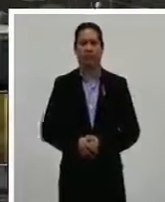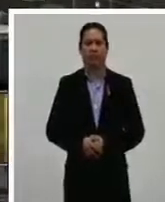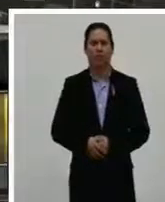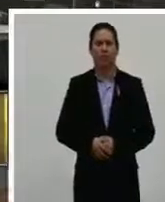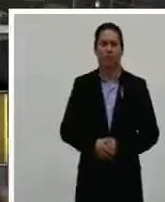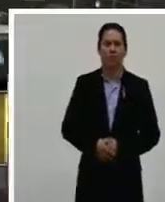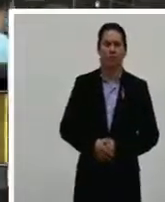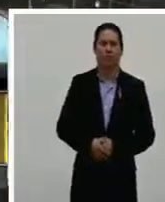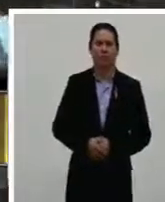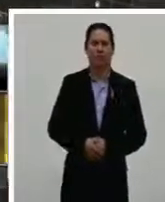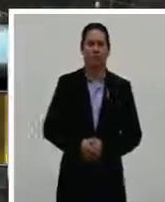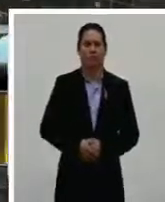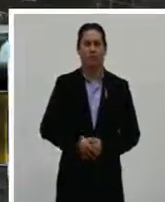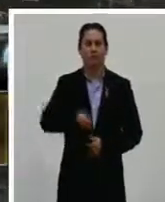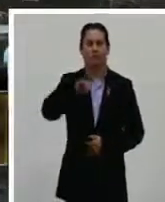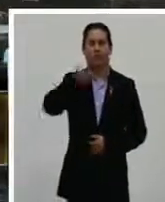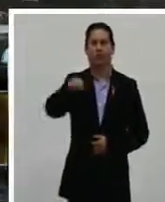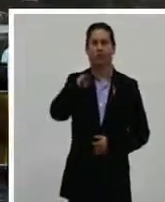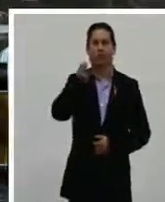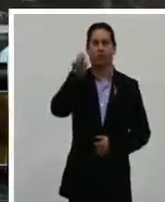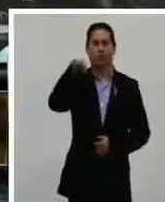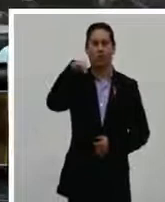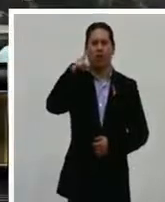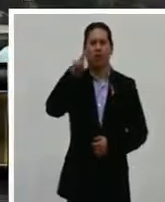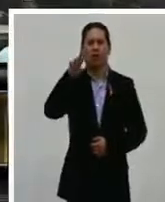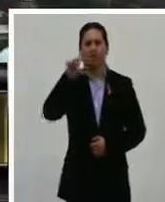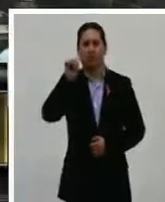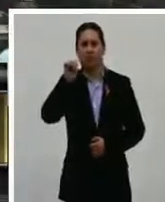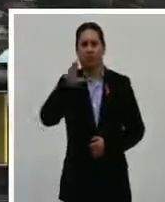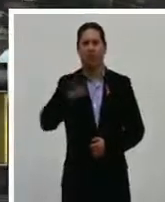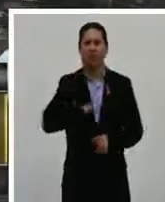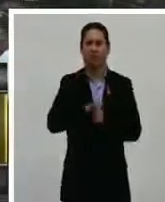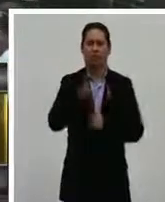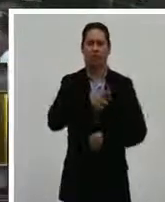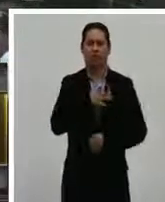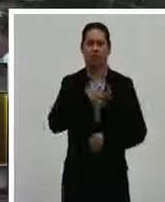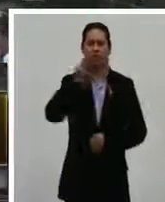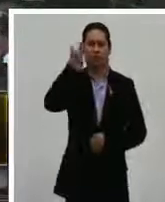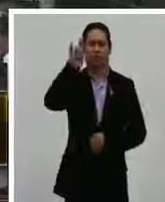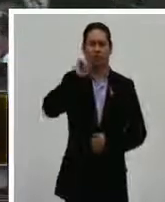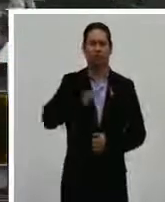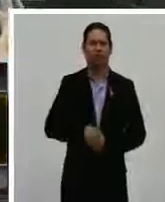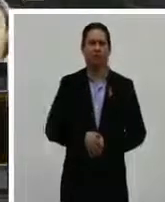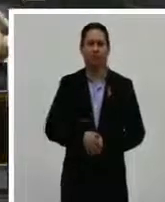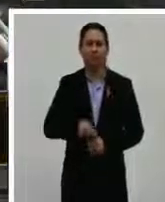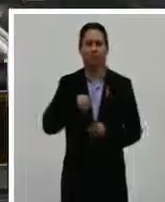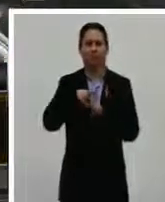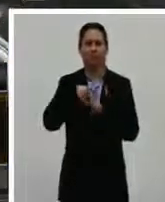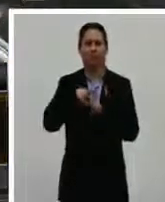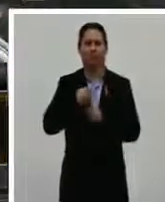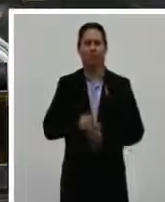diputado juan pablo montedeoca avendaño en qué sentido su participación